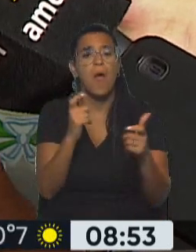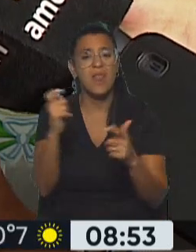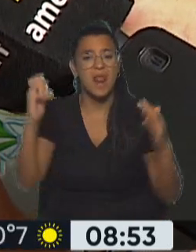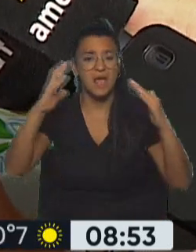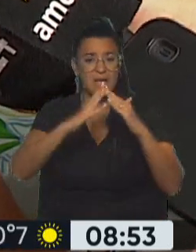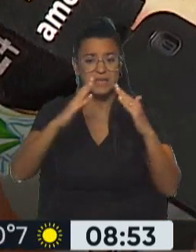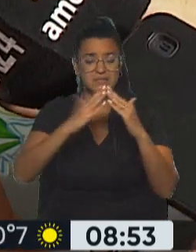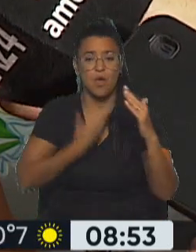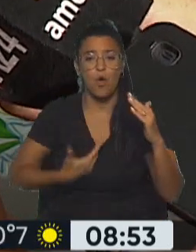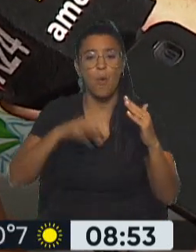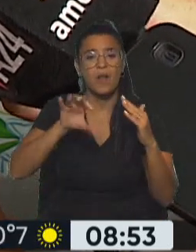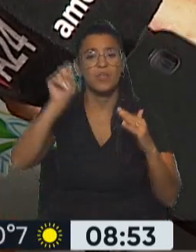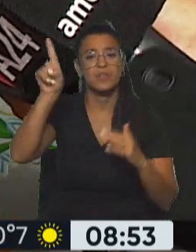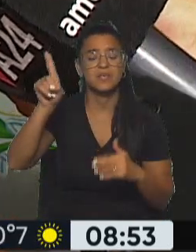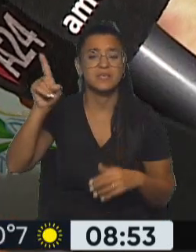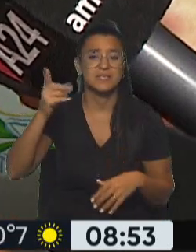casa del gobernador de Santa Fe,